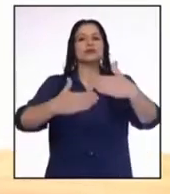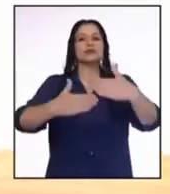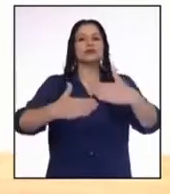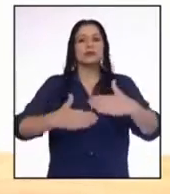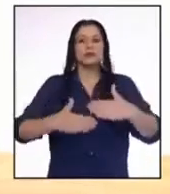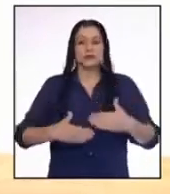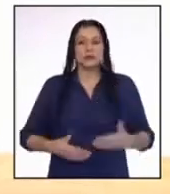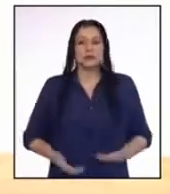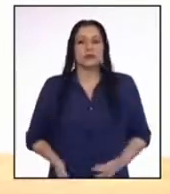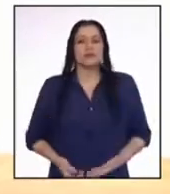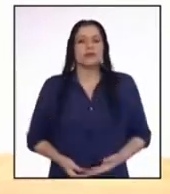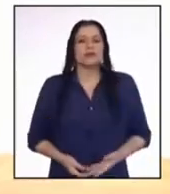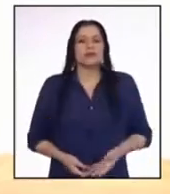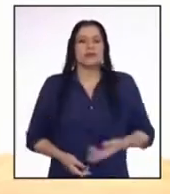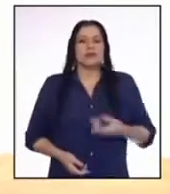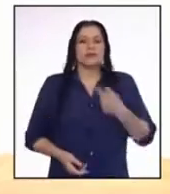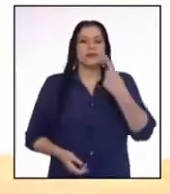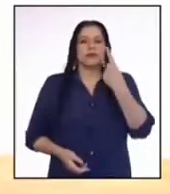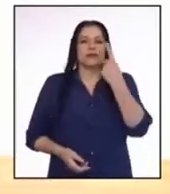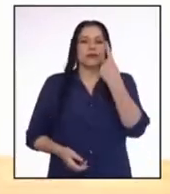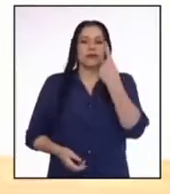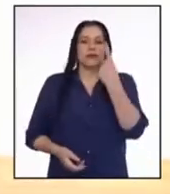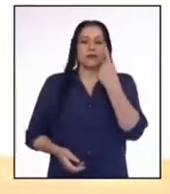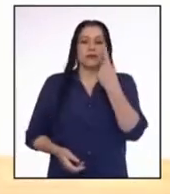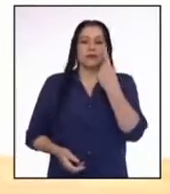1.